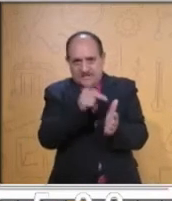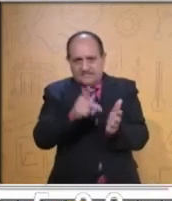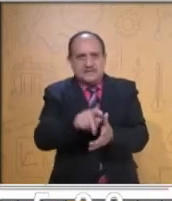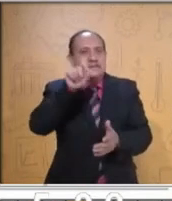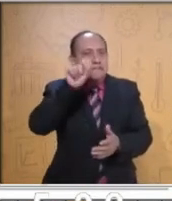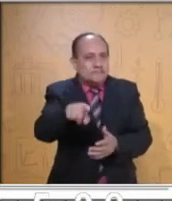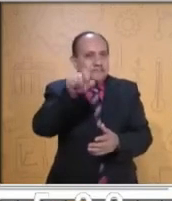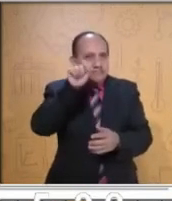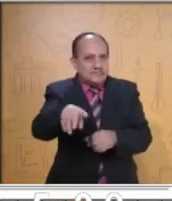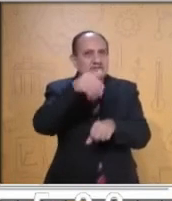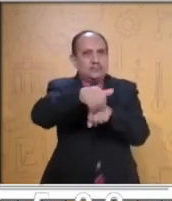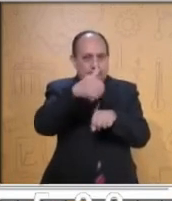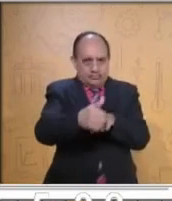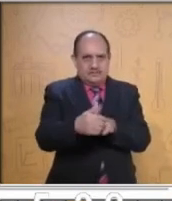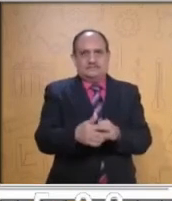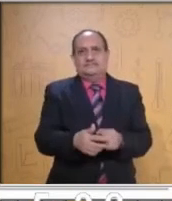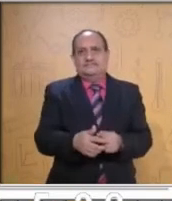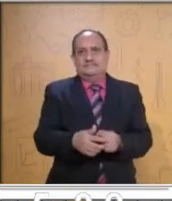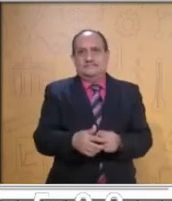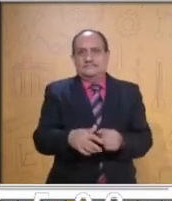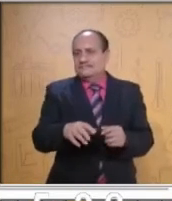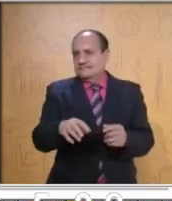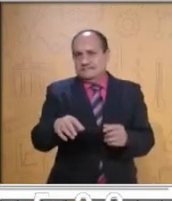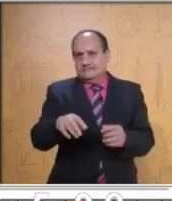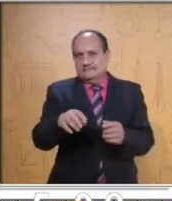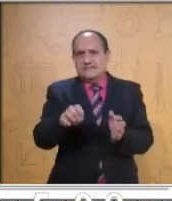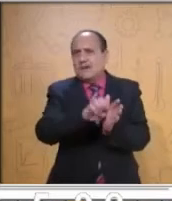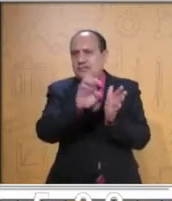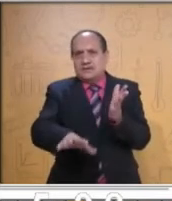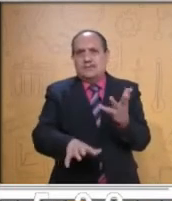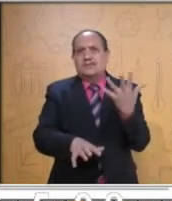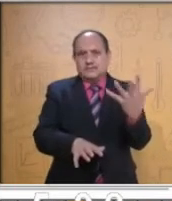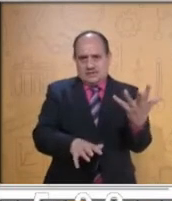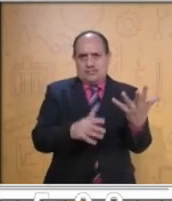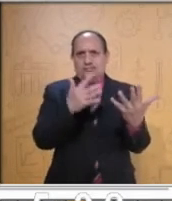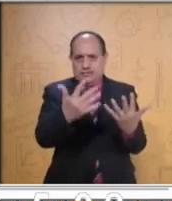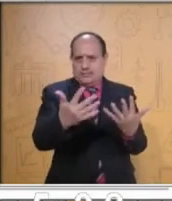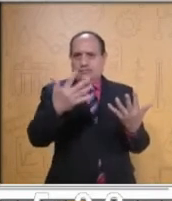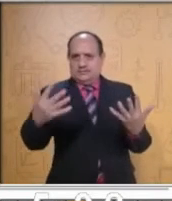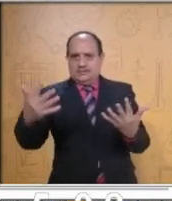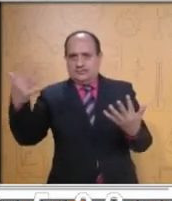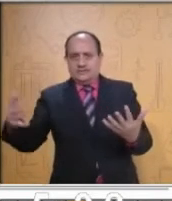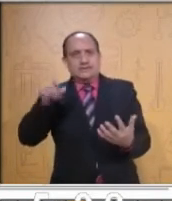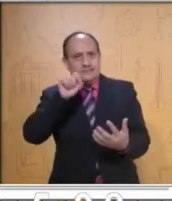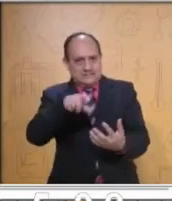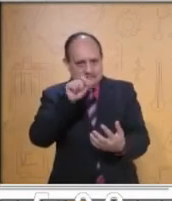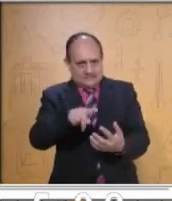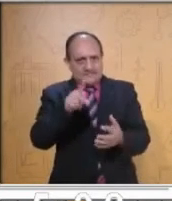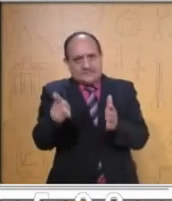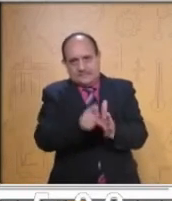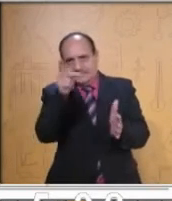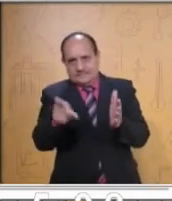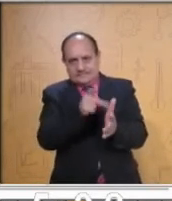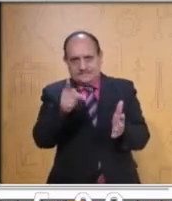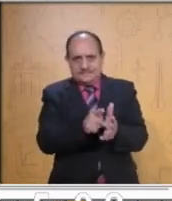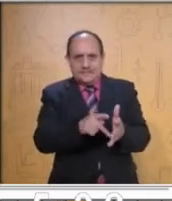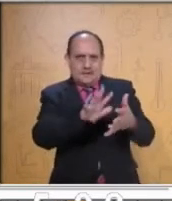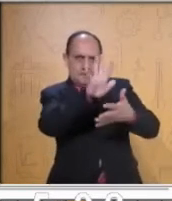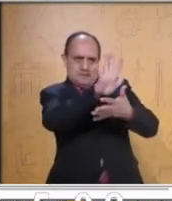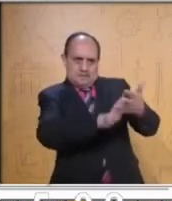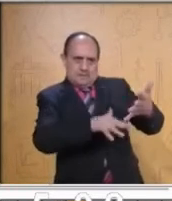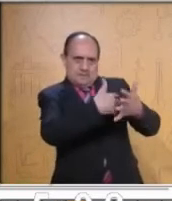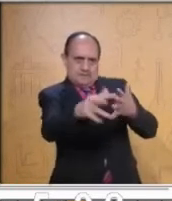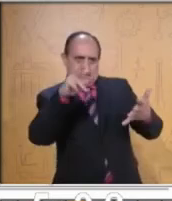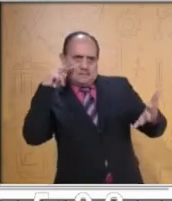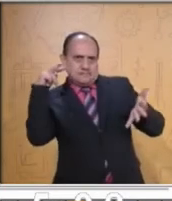nos vamos a la tabla, es el que tiene mayor frecuencia. Y si yo busco en la tabla, pues va a ser muy sencillo encontrarlo,